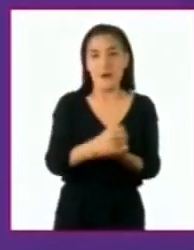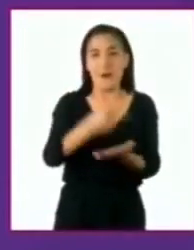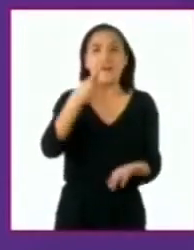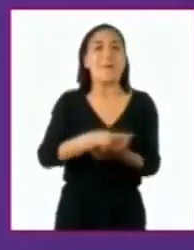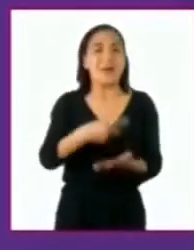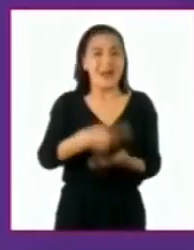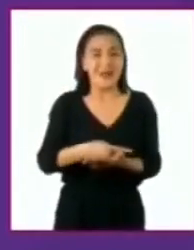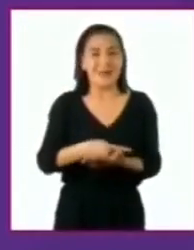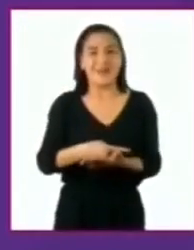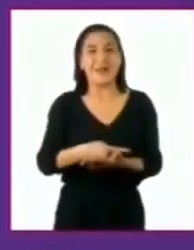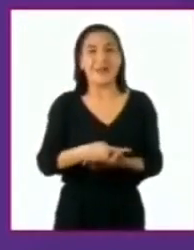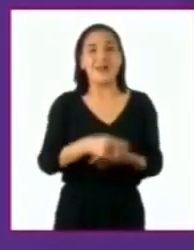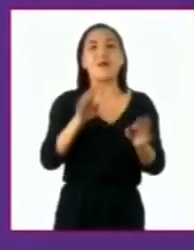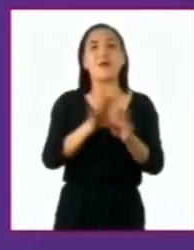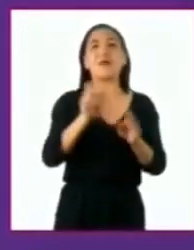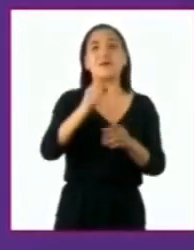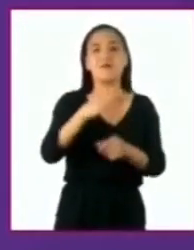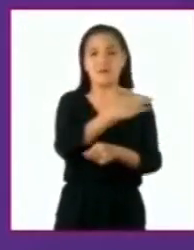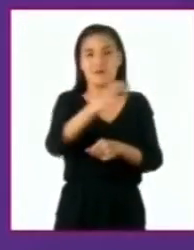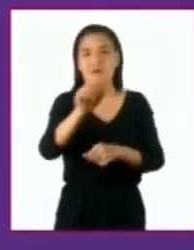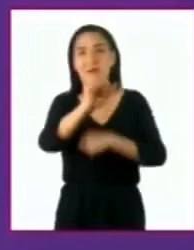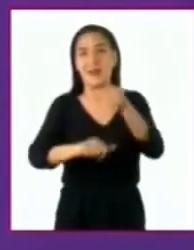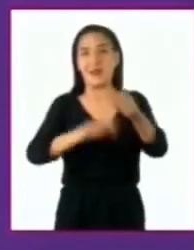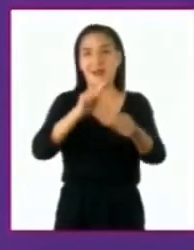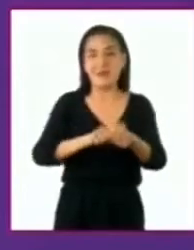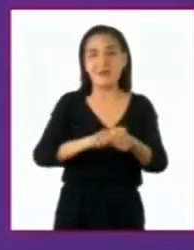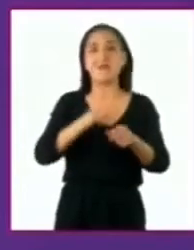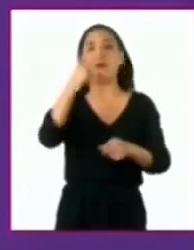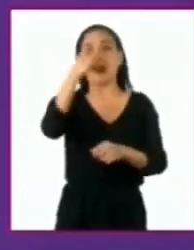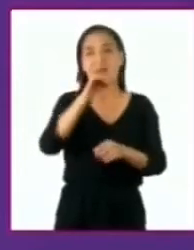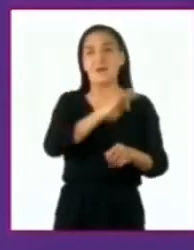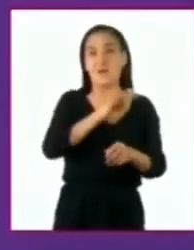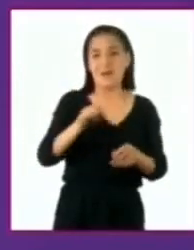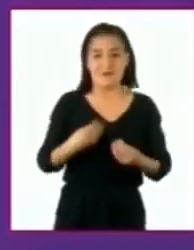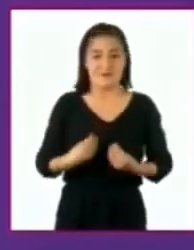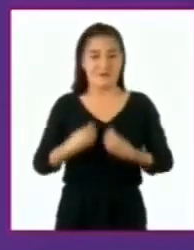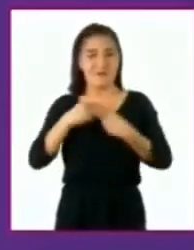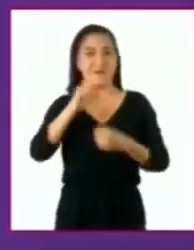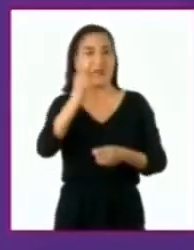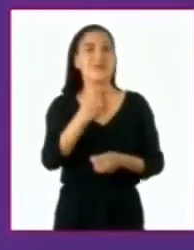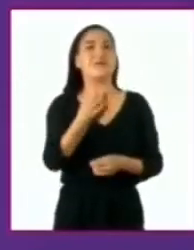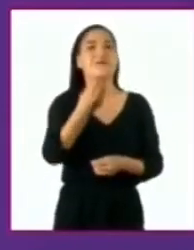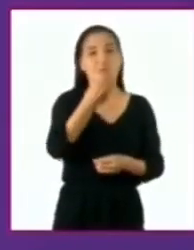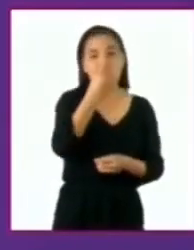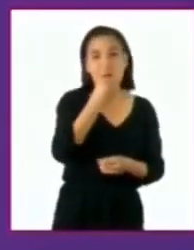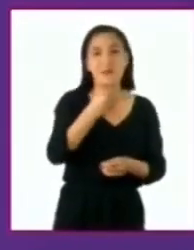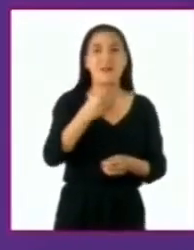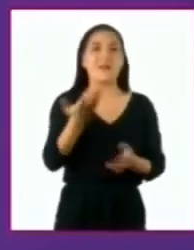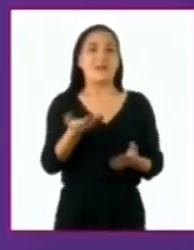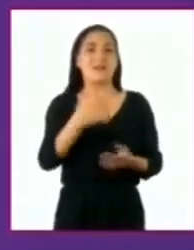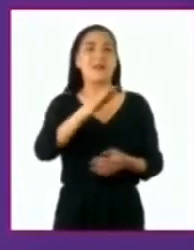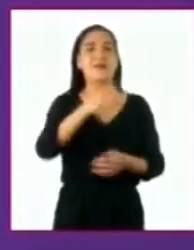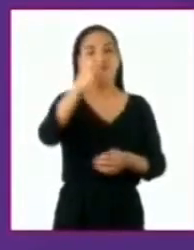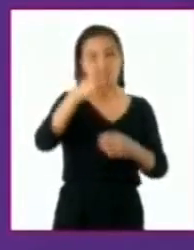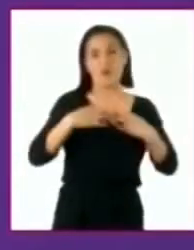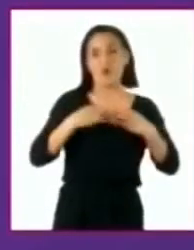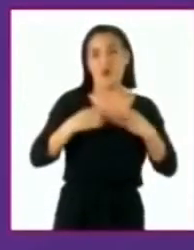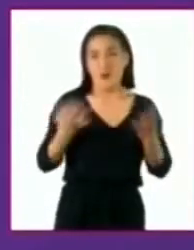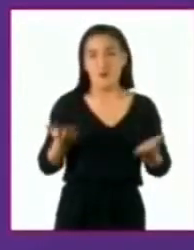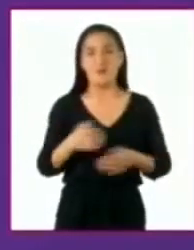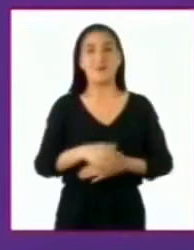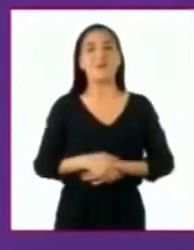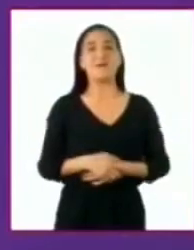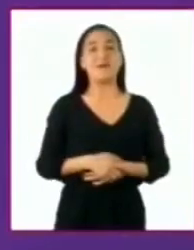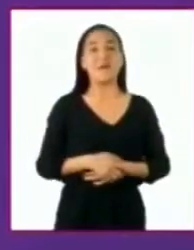plata, productos agrícolas para vivir ellos mismos, para comer, ropa. Para